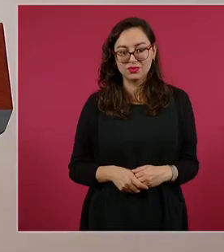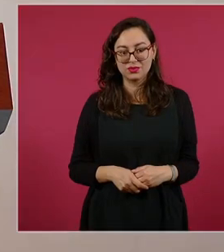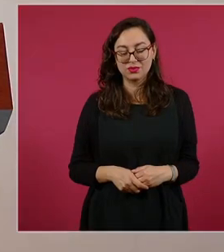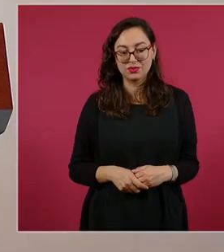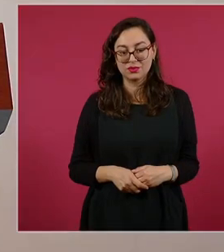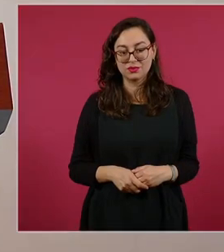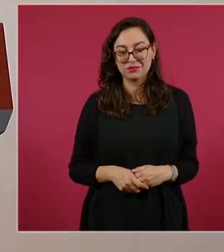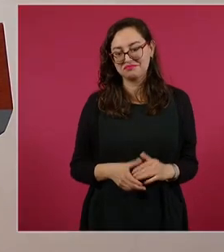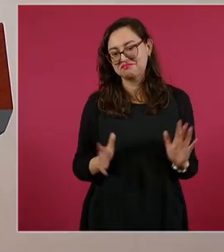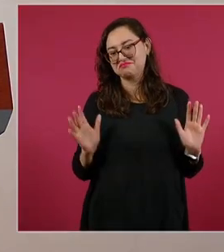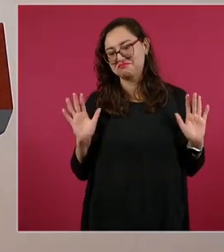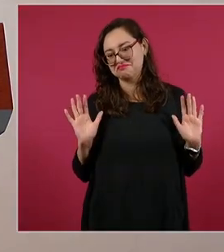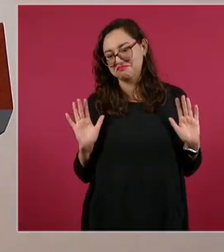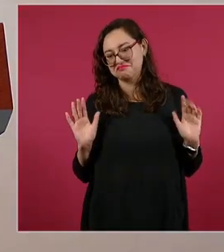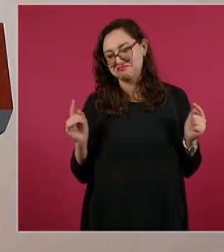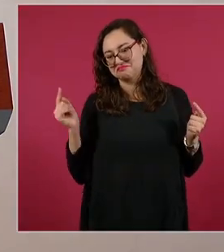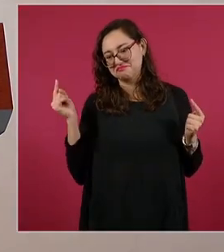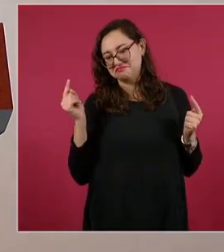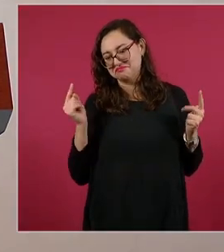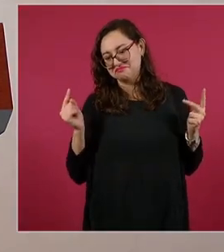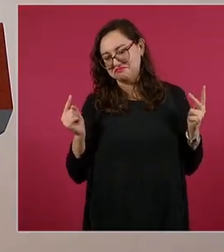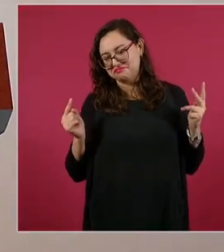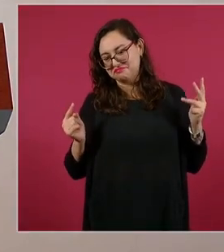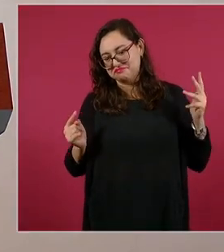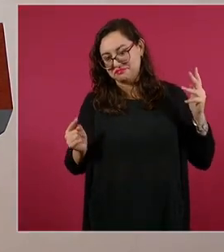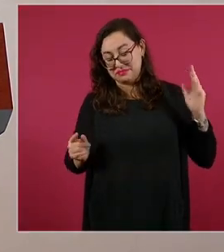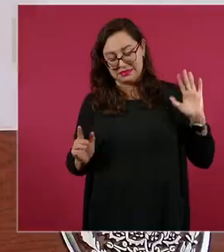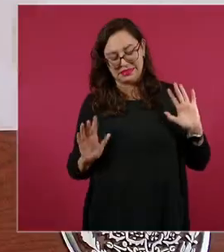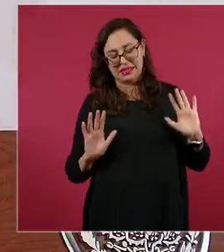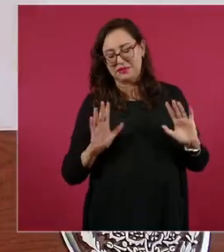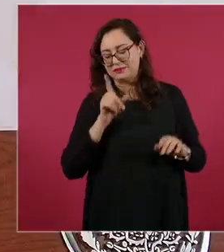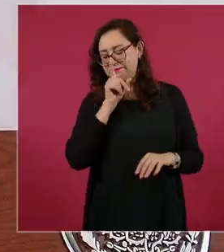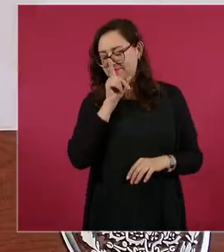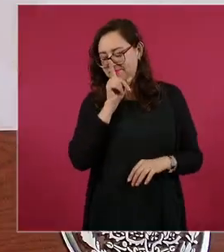y otras cosas que no digo porque se enoja mucho